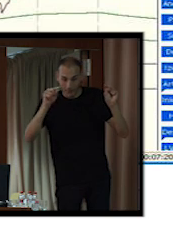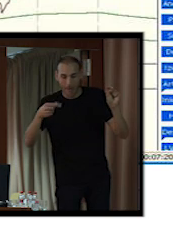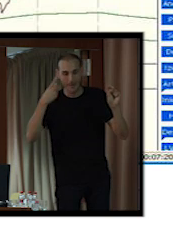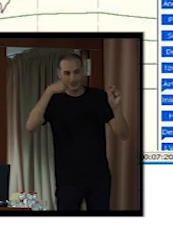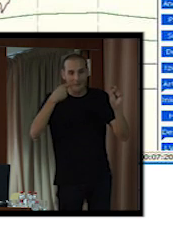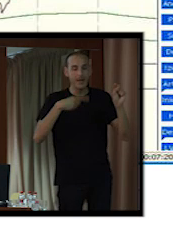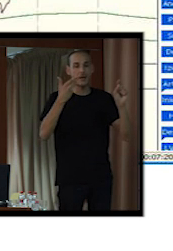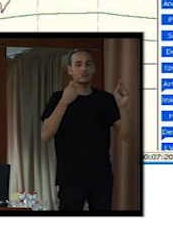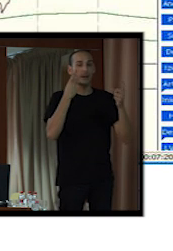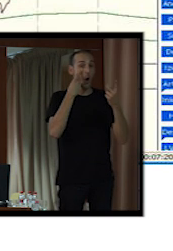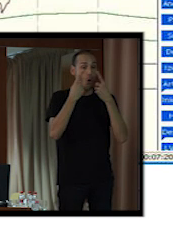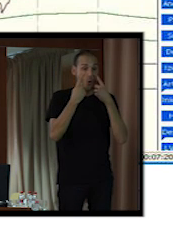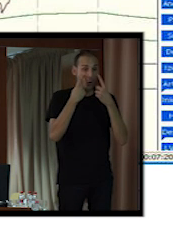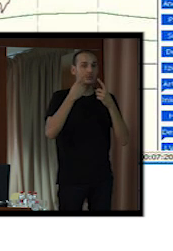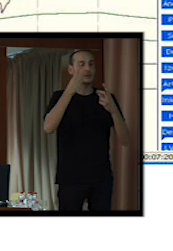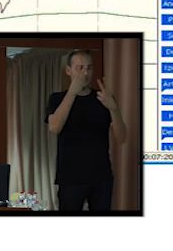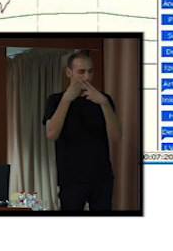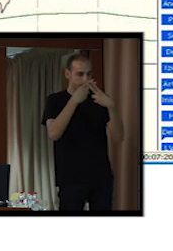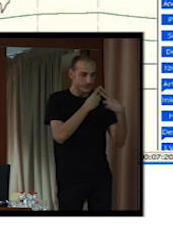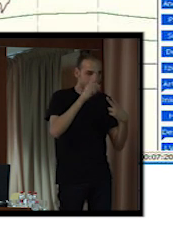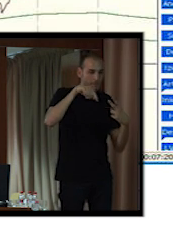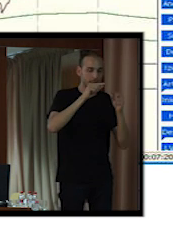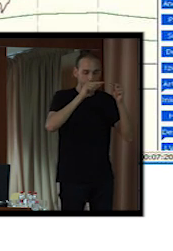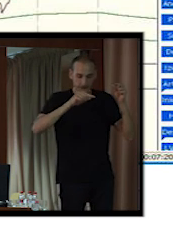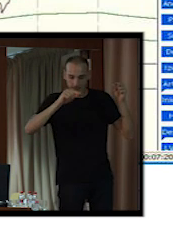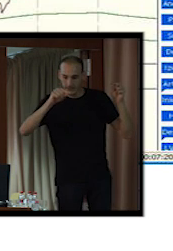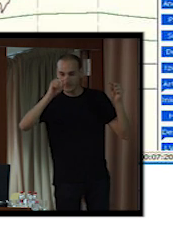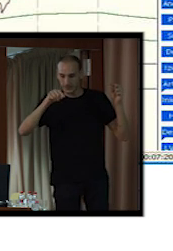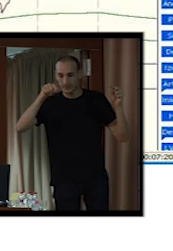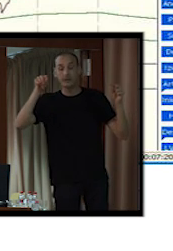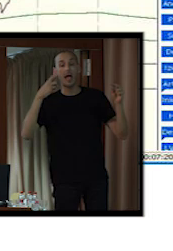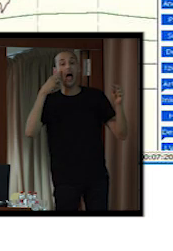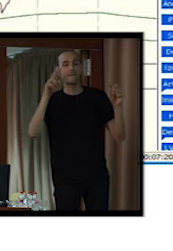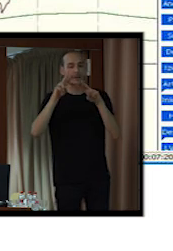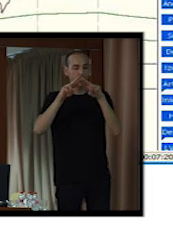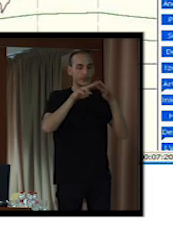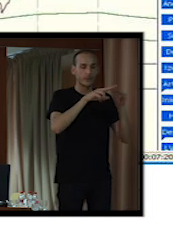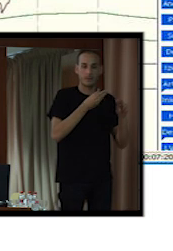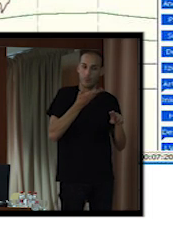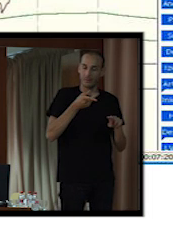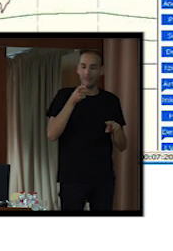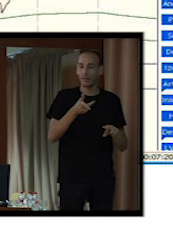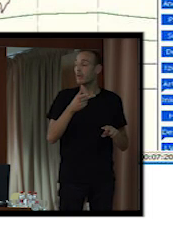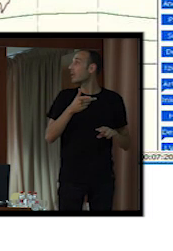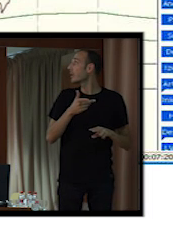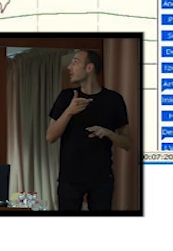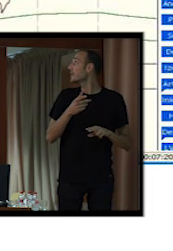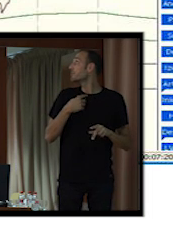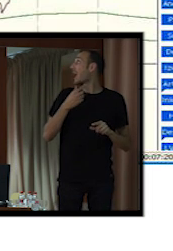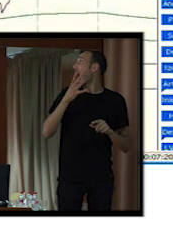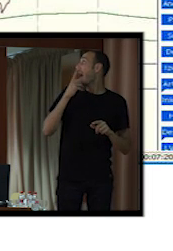ojos, y luego todos aquellos parámetros que nos hagan, según lo que estamos buscando, nos hagan falta. Por ejemplo, aquí hay